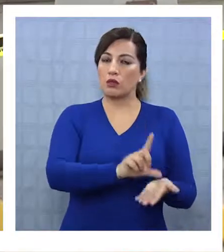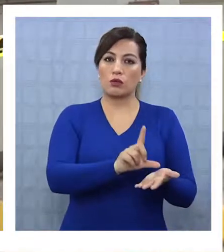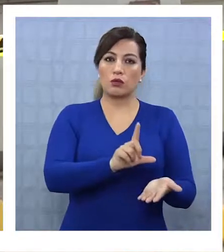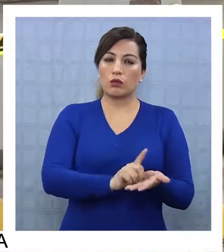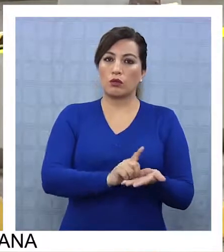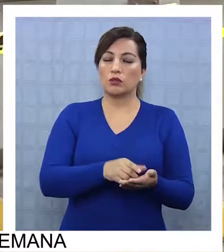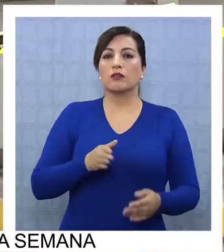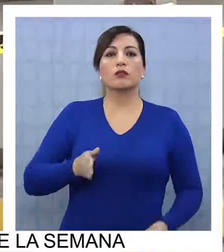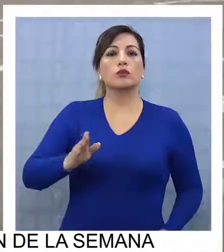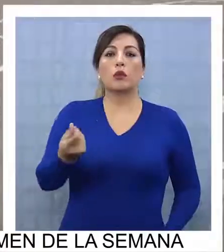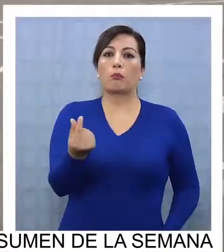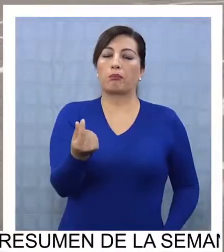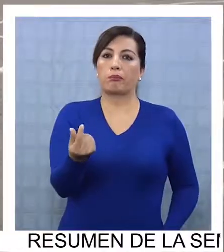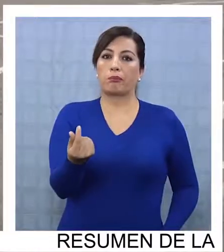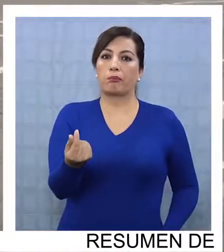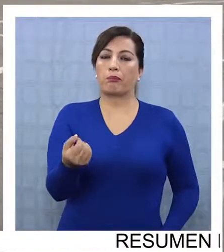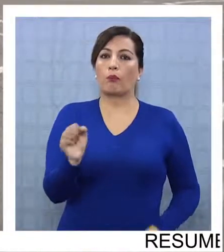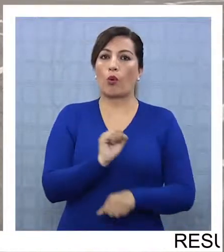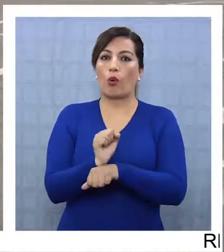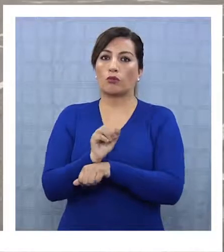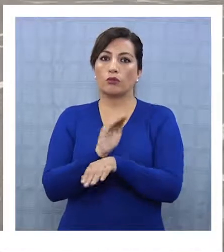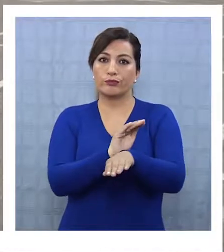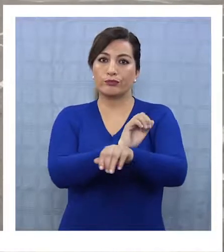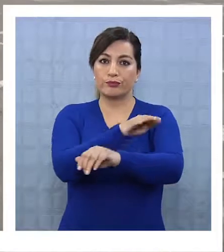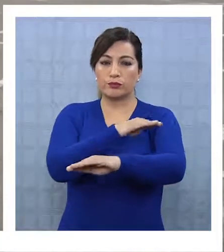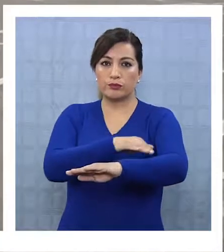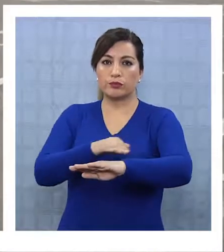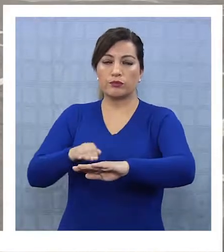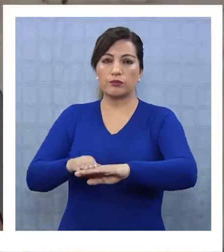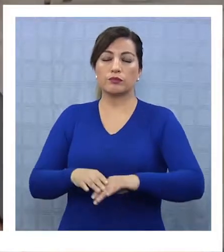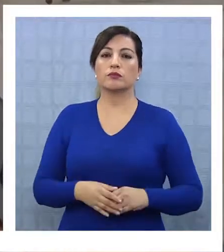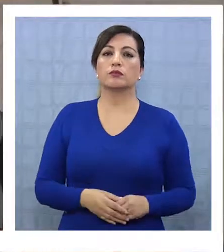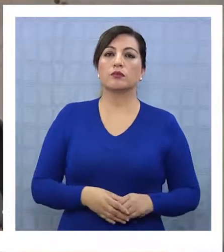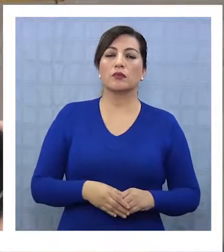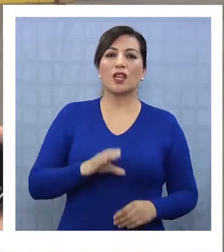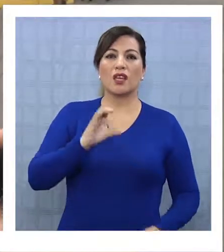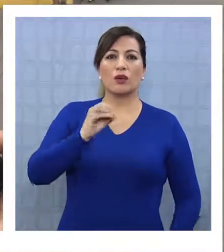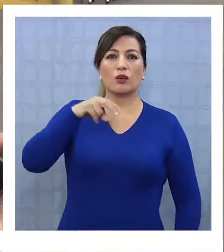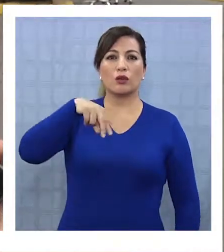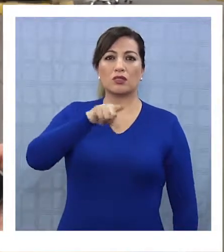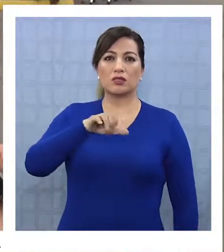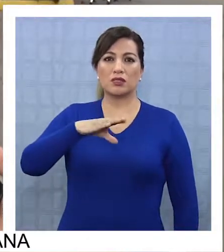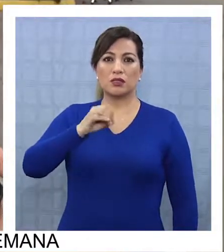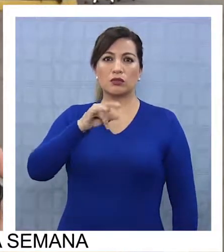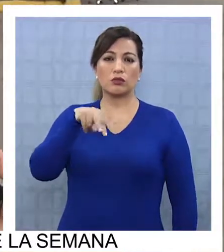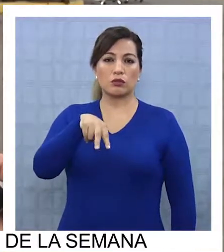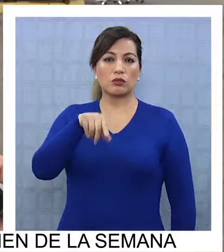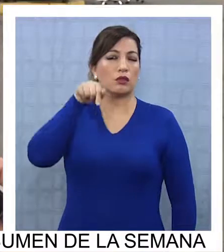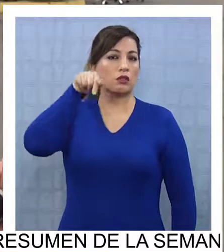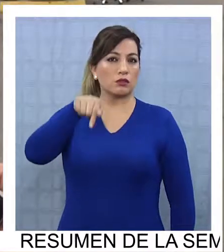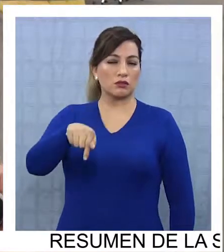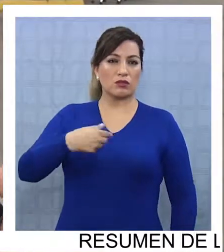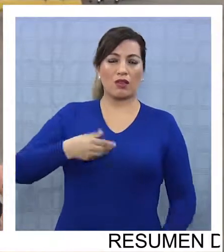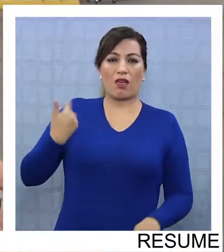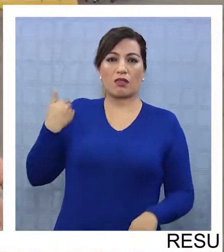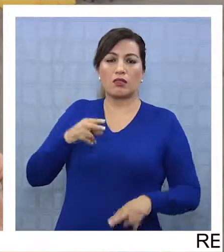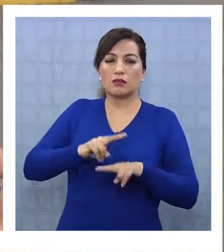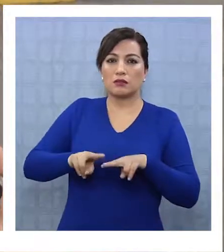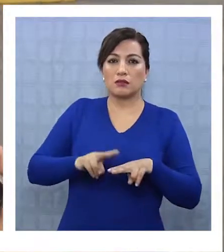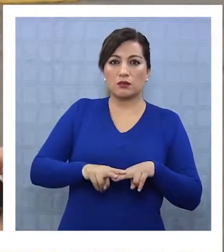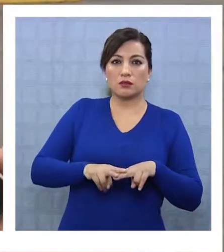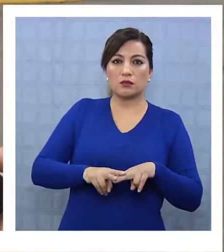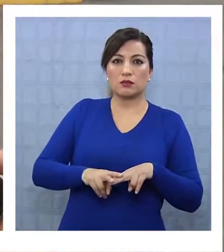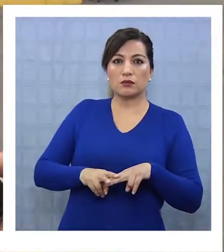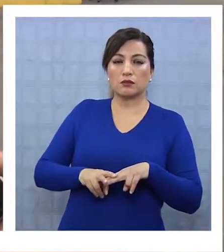si en este lugar se continuará cobrando por estacionamiento. Es que eso es parte de una concesión que entiendo yo que se